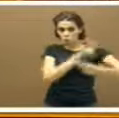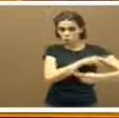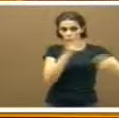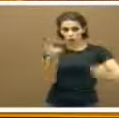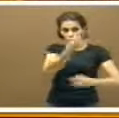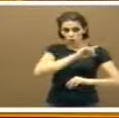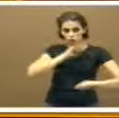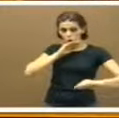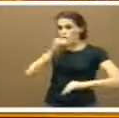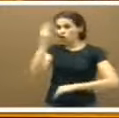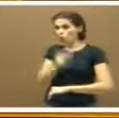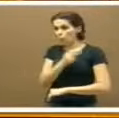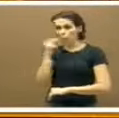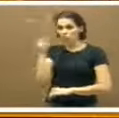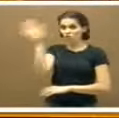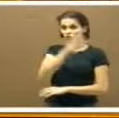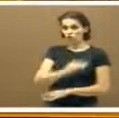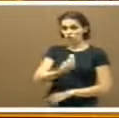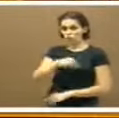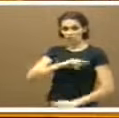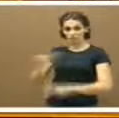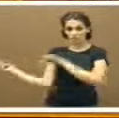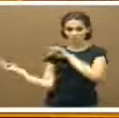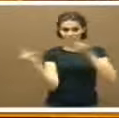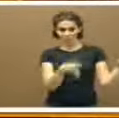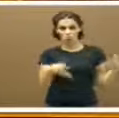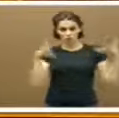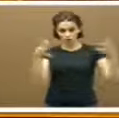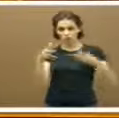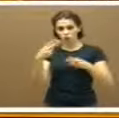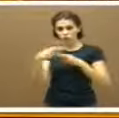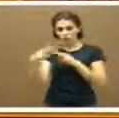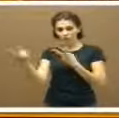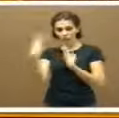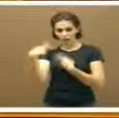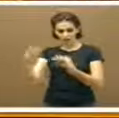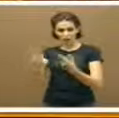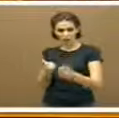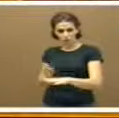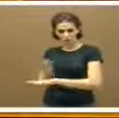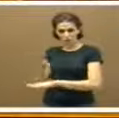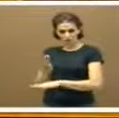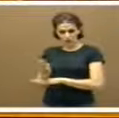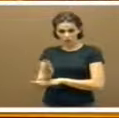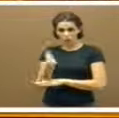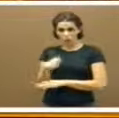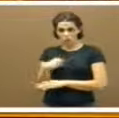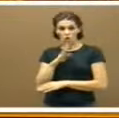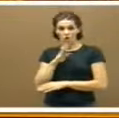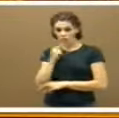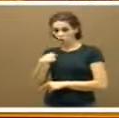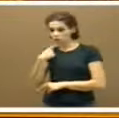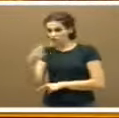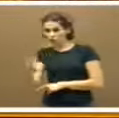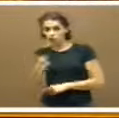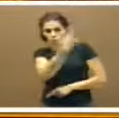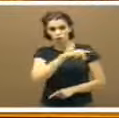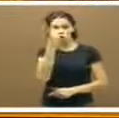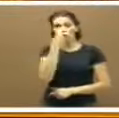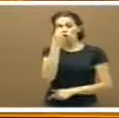comprometieron ante toda España en el Consejo de Política Fiscal y Financiera, al que hace unos momentos me he referido.